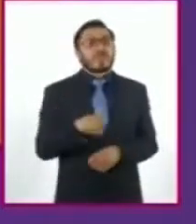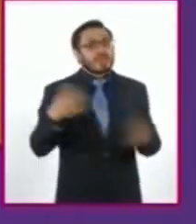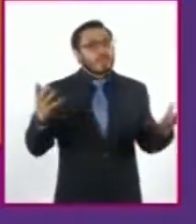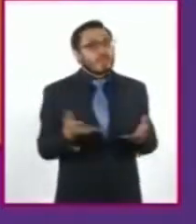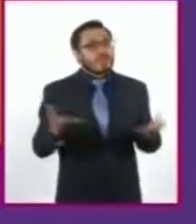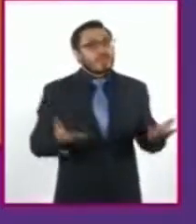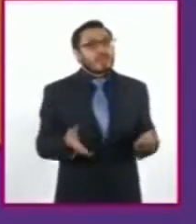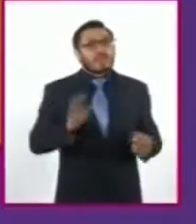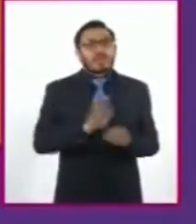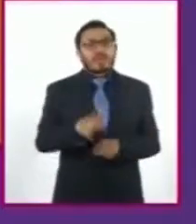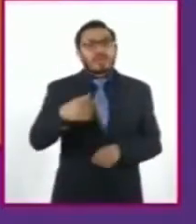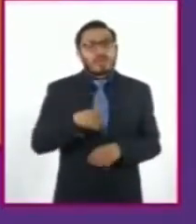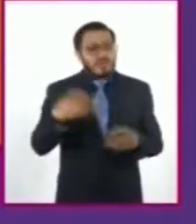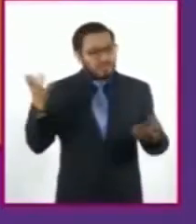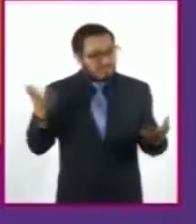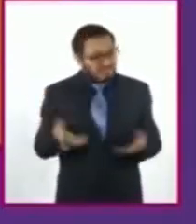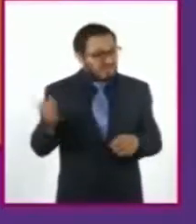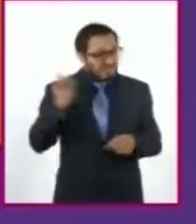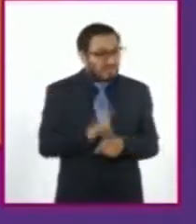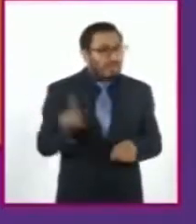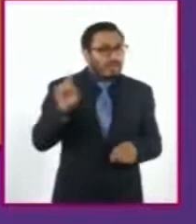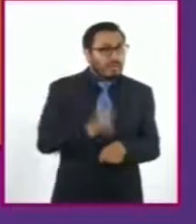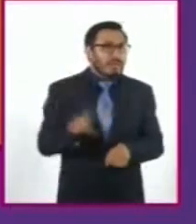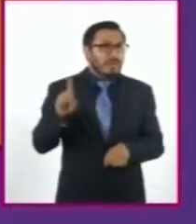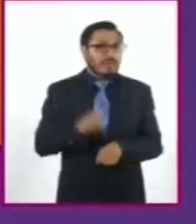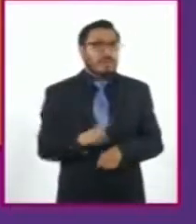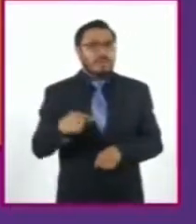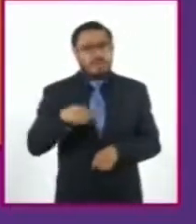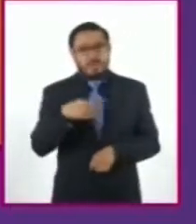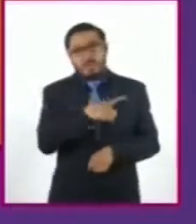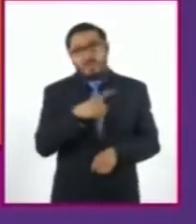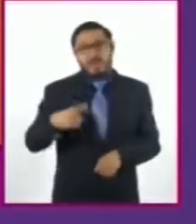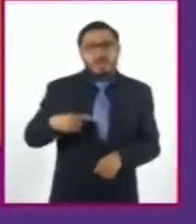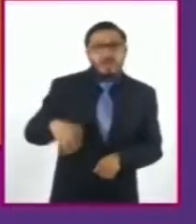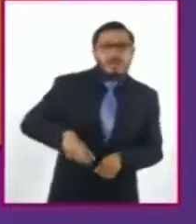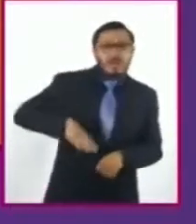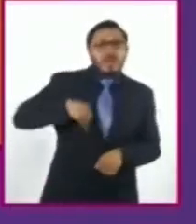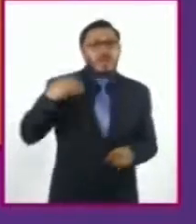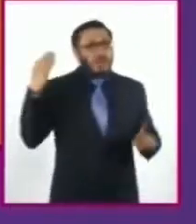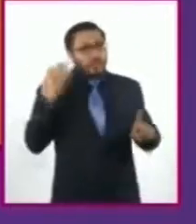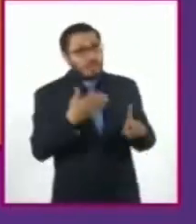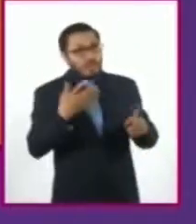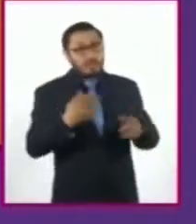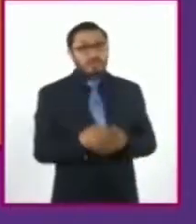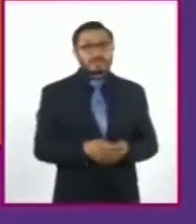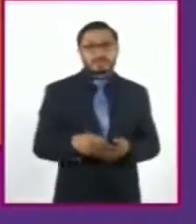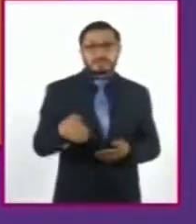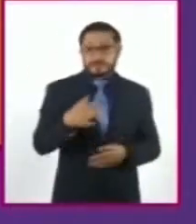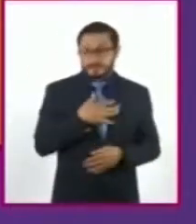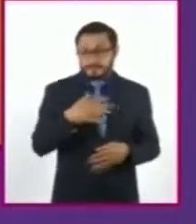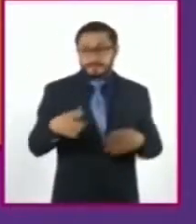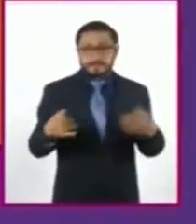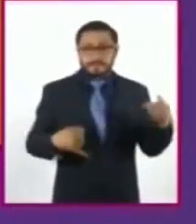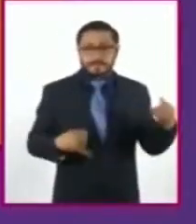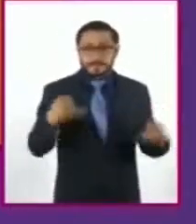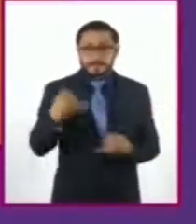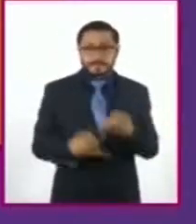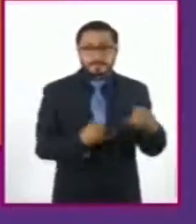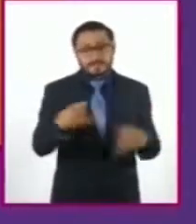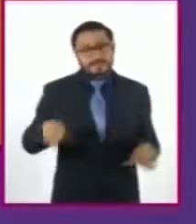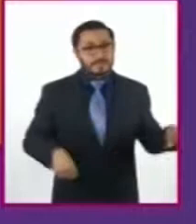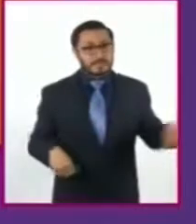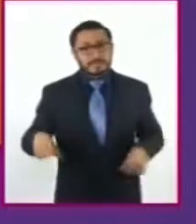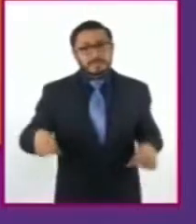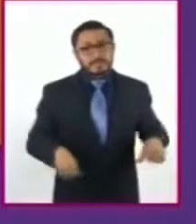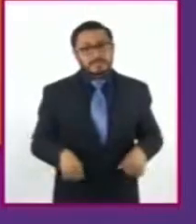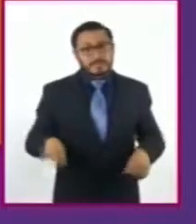¿Qué es lo que haré todos los días de mi vida y por lo que debo de luchar, mis metas y mis sueños? Y en mis actividades recreativas, lo que es un bien